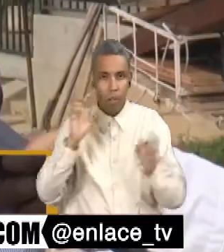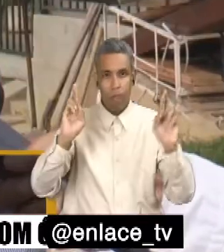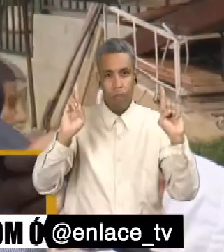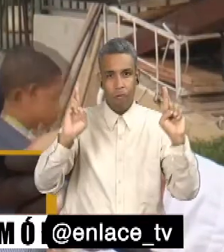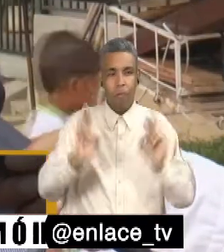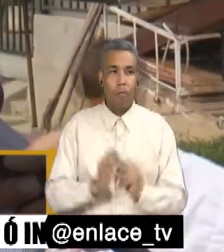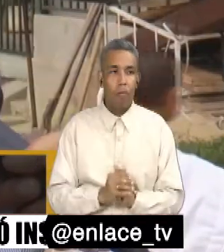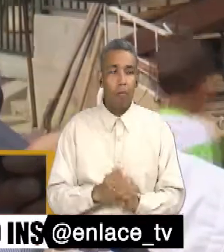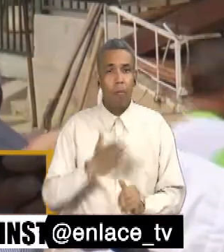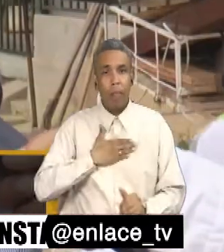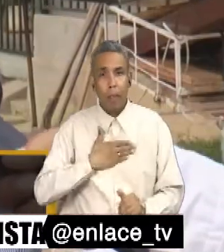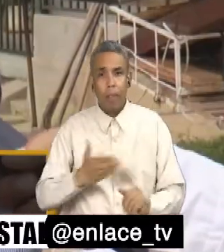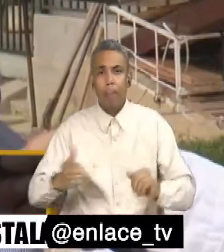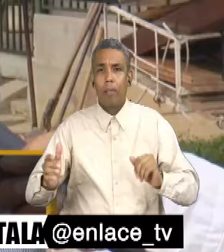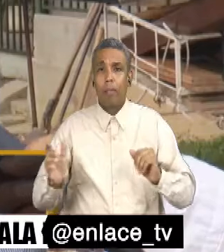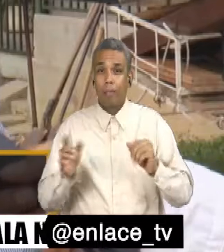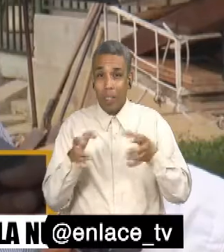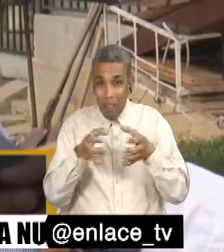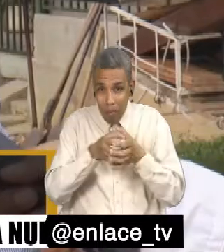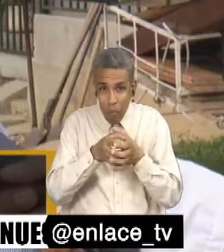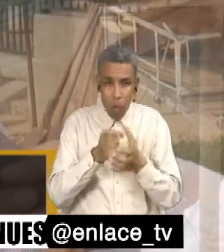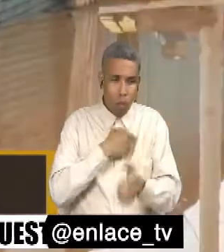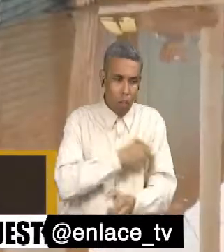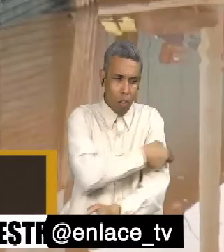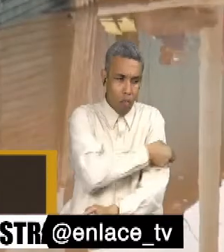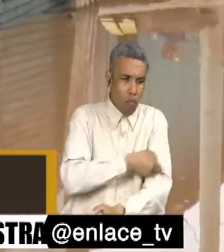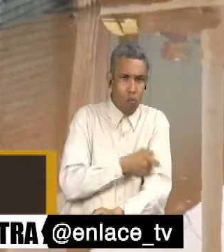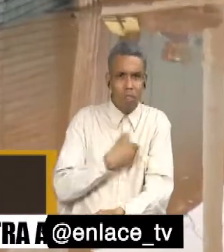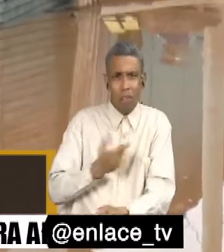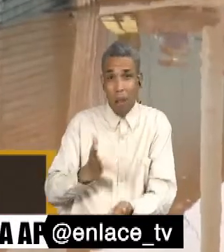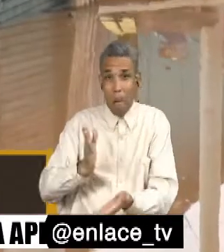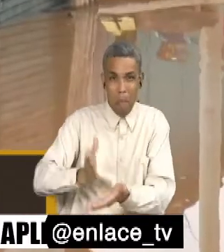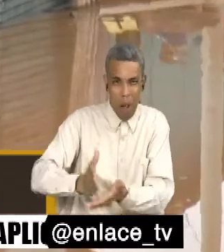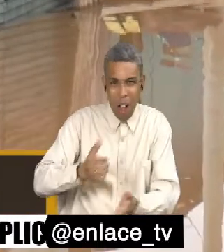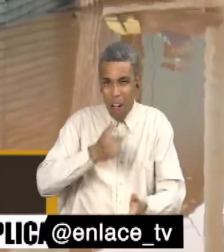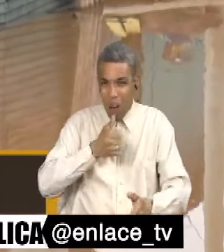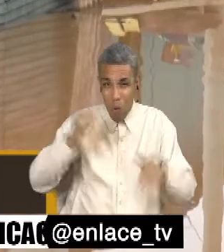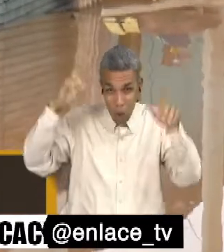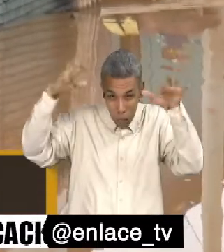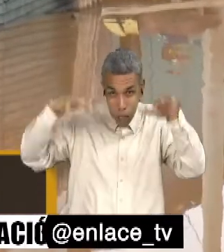del Consejo Municipal de Riesgo y de Desastre.